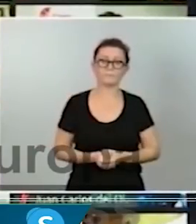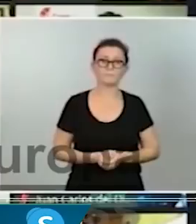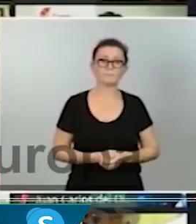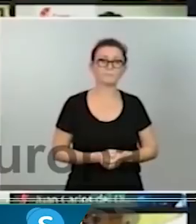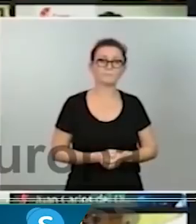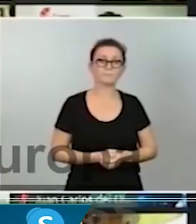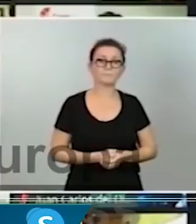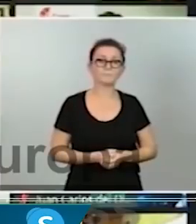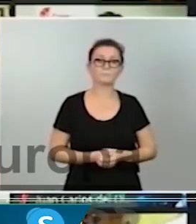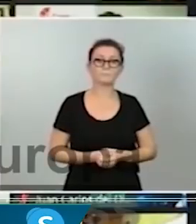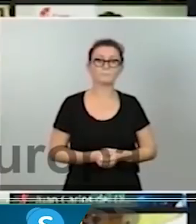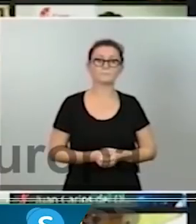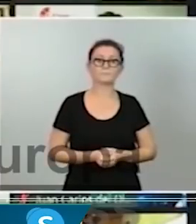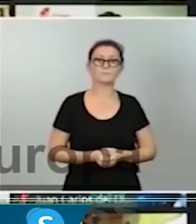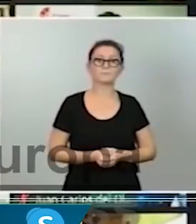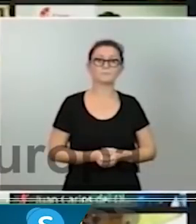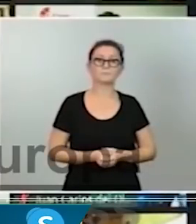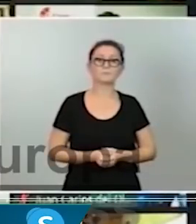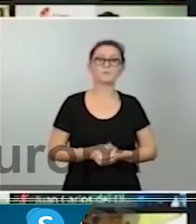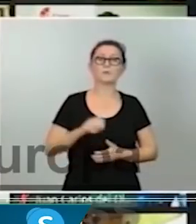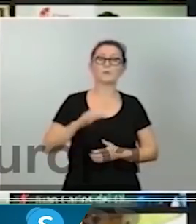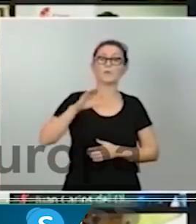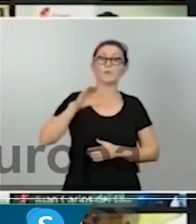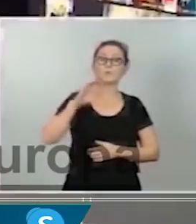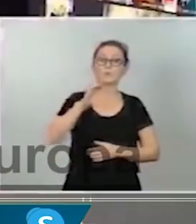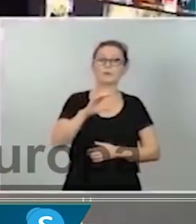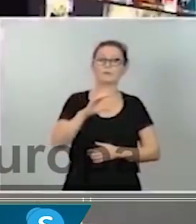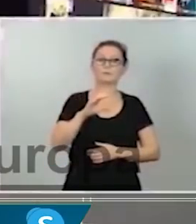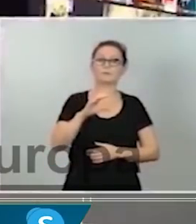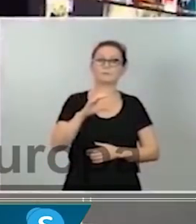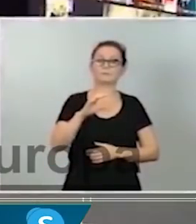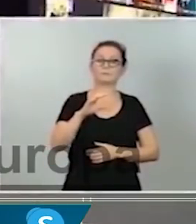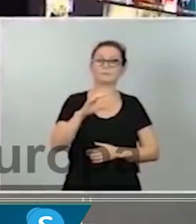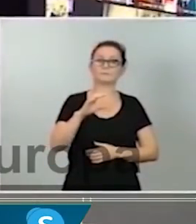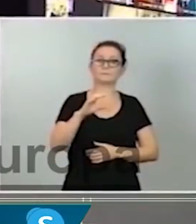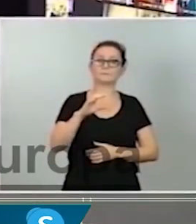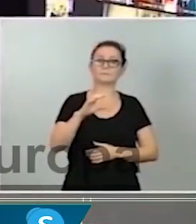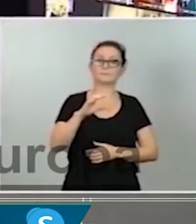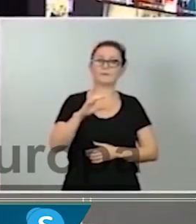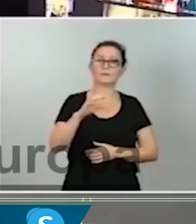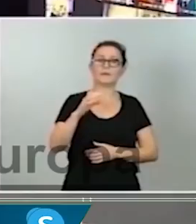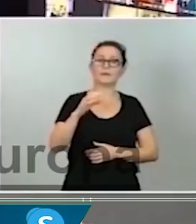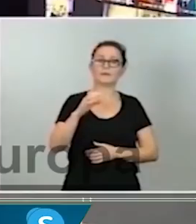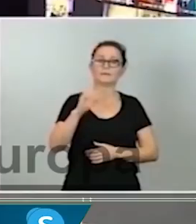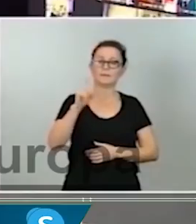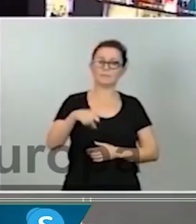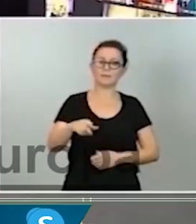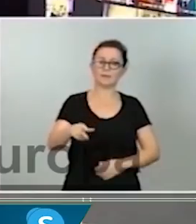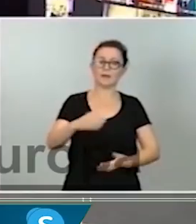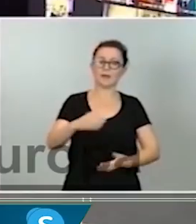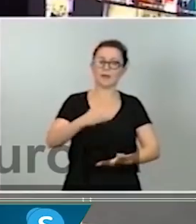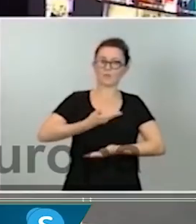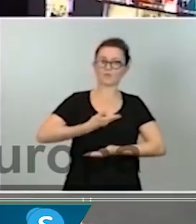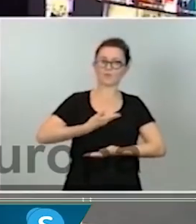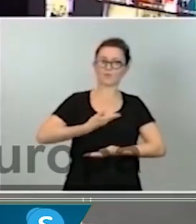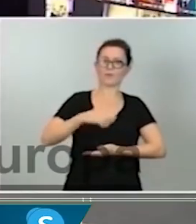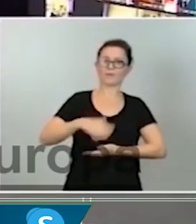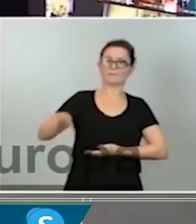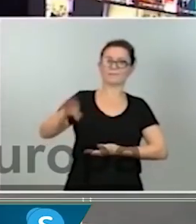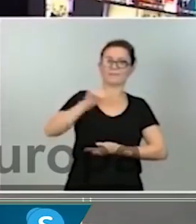necesitamos hacer ajustes porque está exigiendo subidas de impuestos que por otro lado como ha dicho son